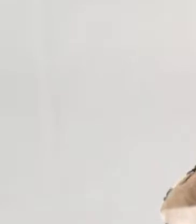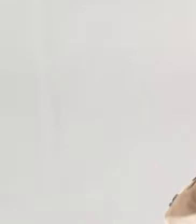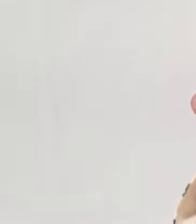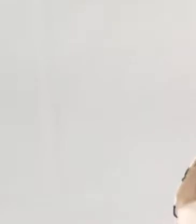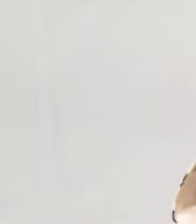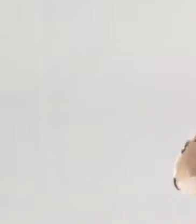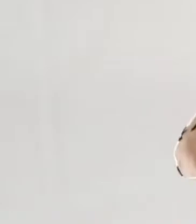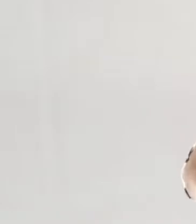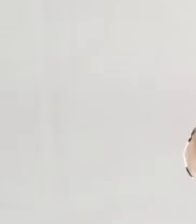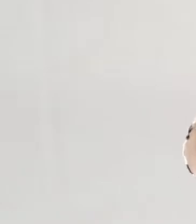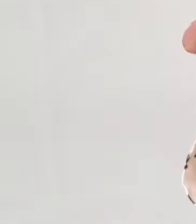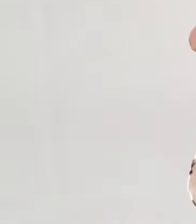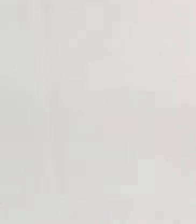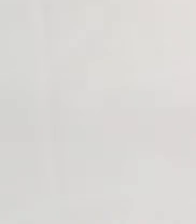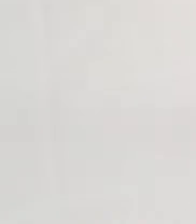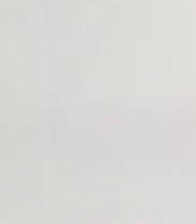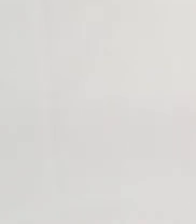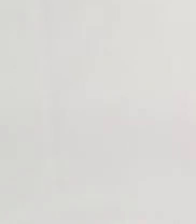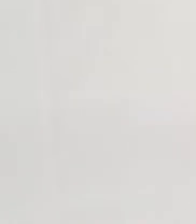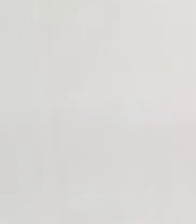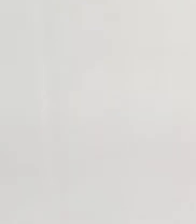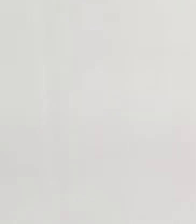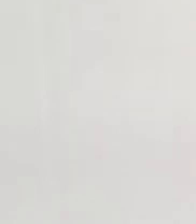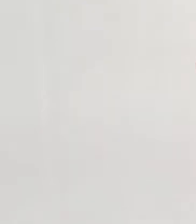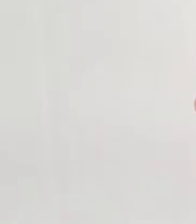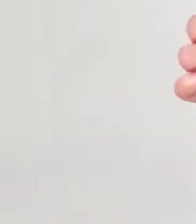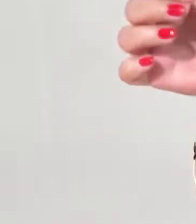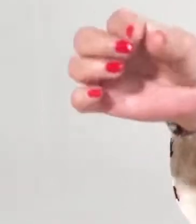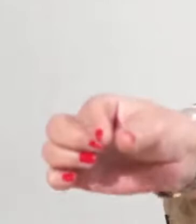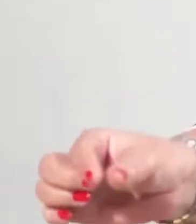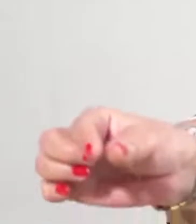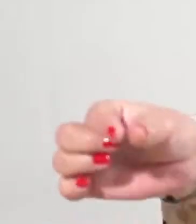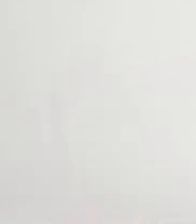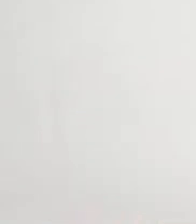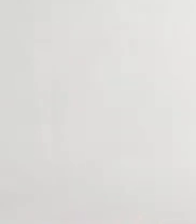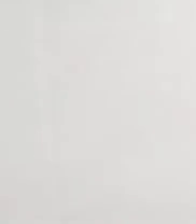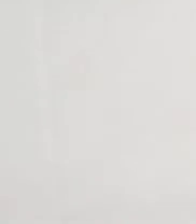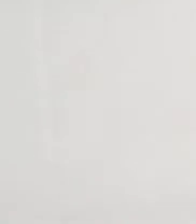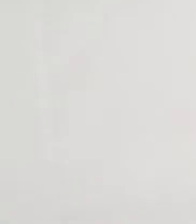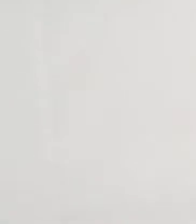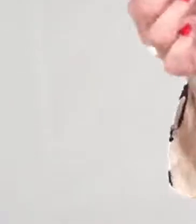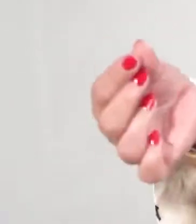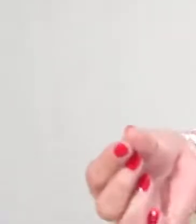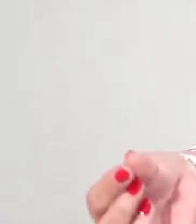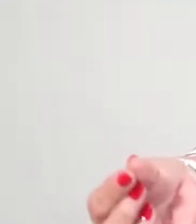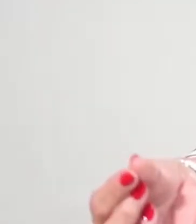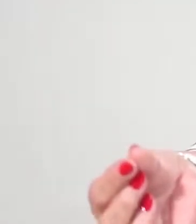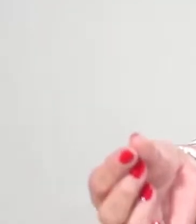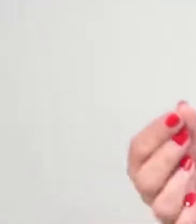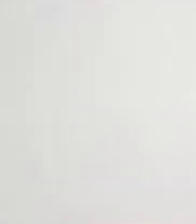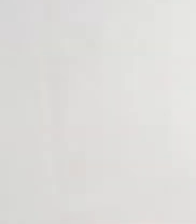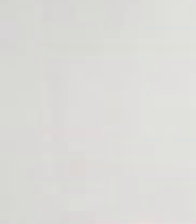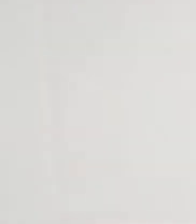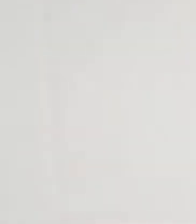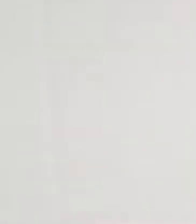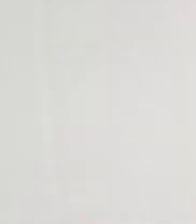me decía, a un niño o a una niña se le enseña que si quiere usar alguna cosa que no es suya, tiene que pedir permiso,